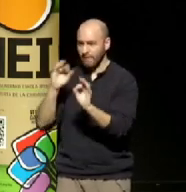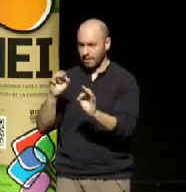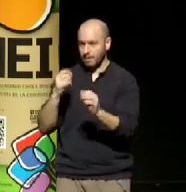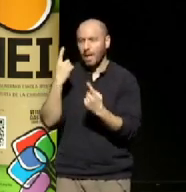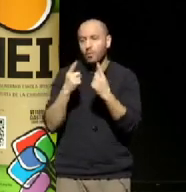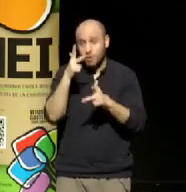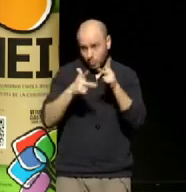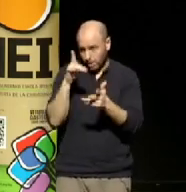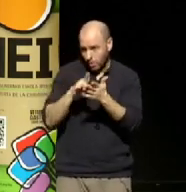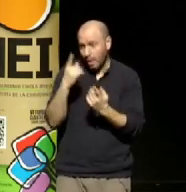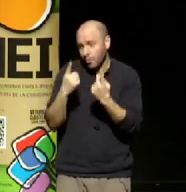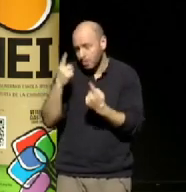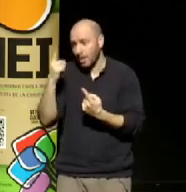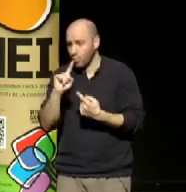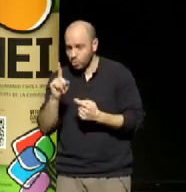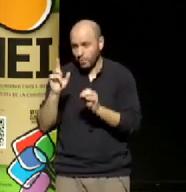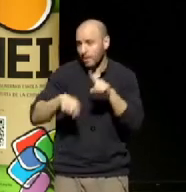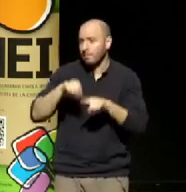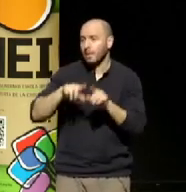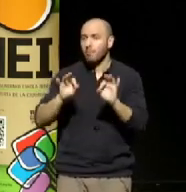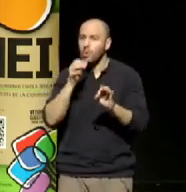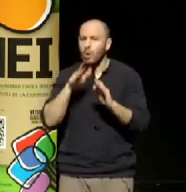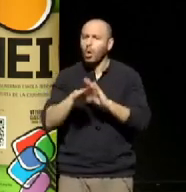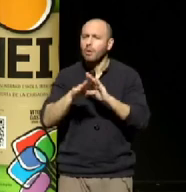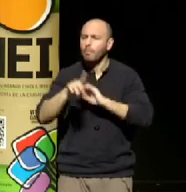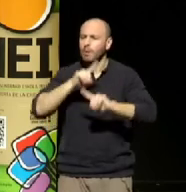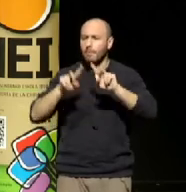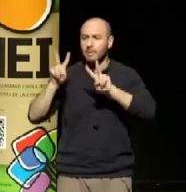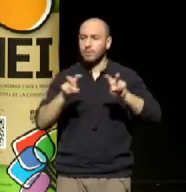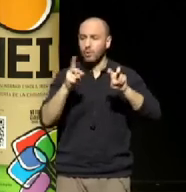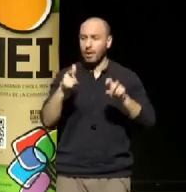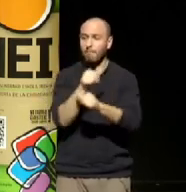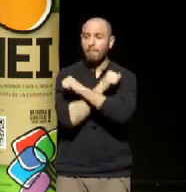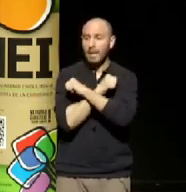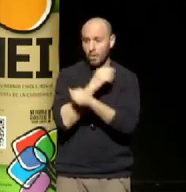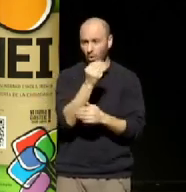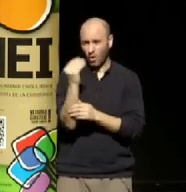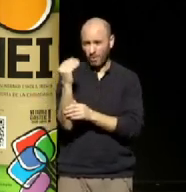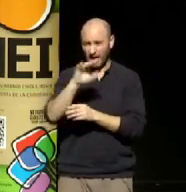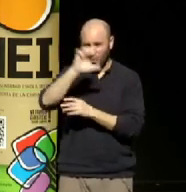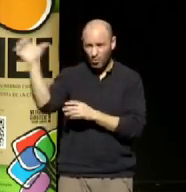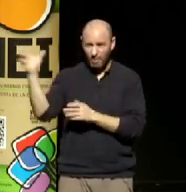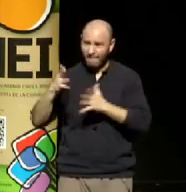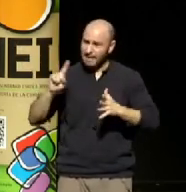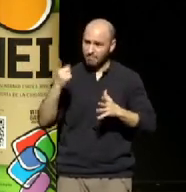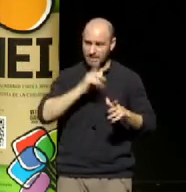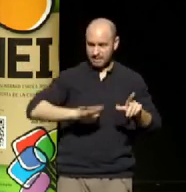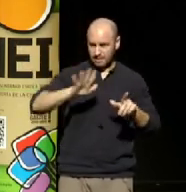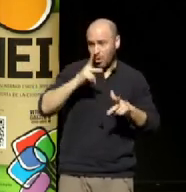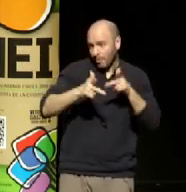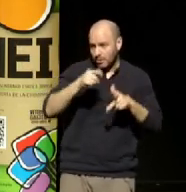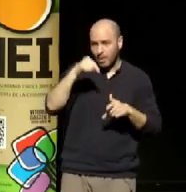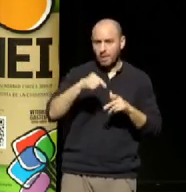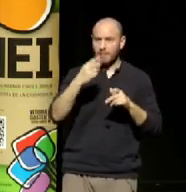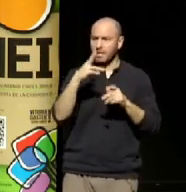sí. Por ejemplo, seguimos teniendo el problema de paro juvenil más alto de toda Europa y que se ceba la precariedad hasta 30 puntos más